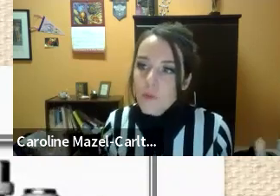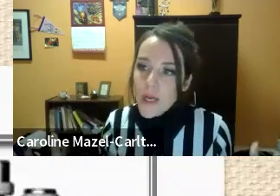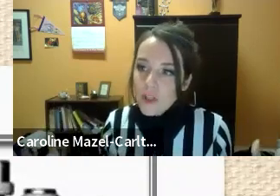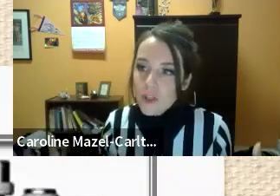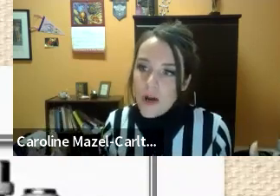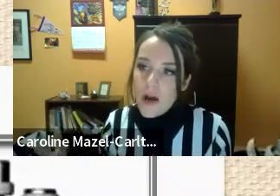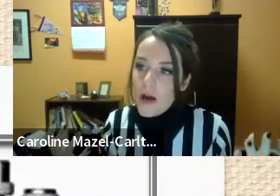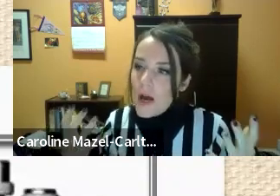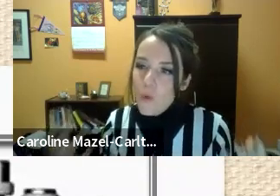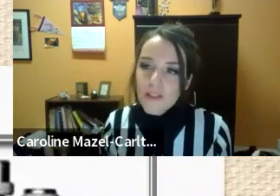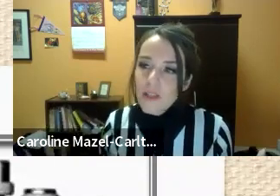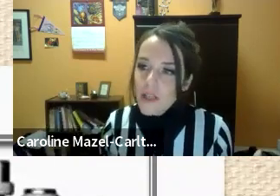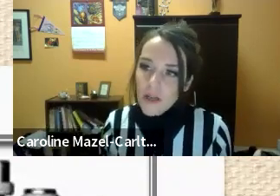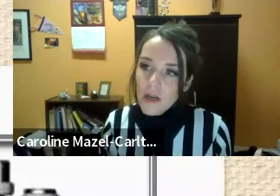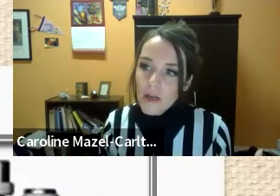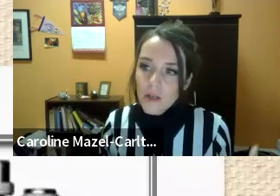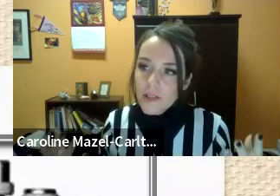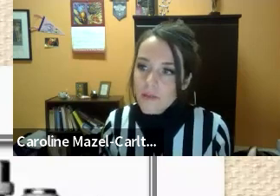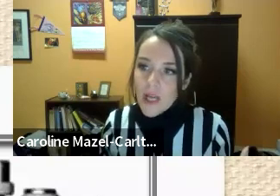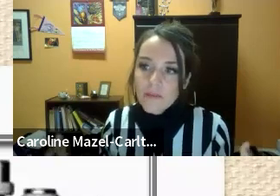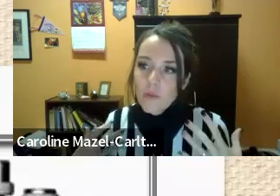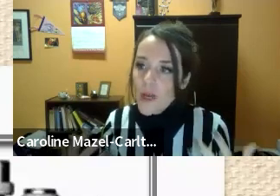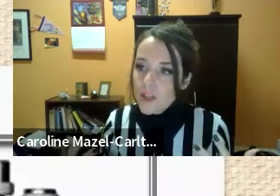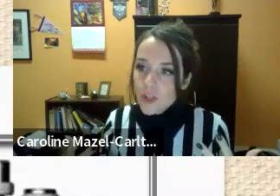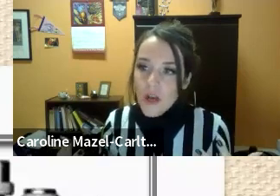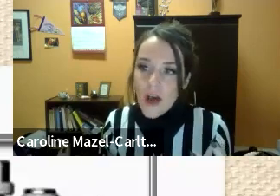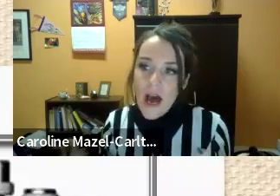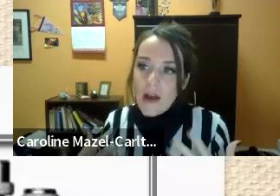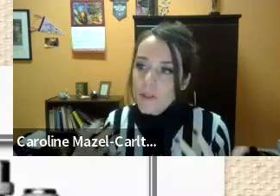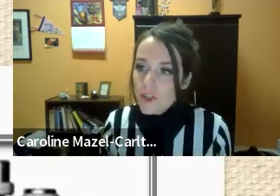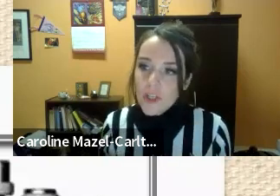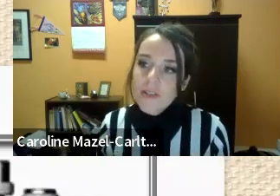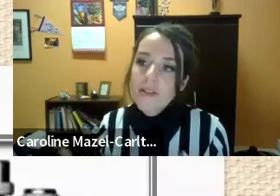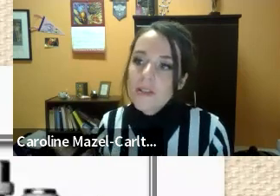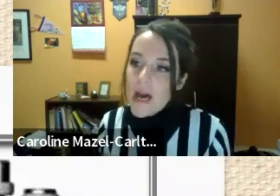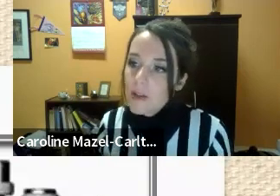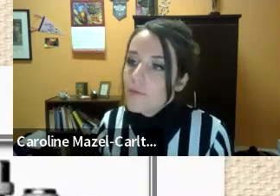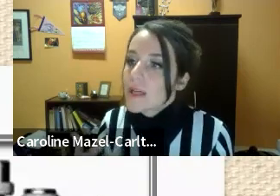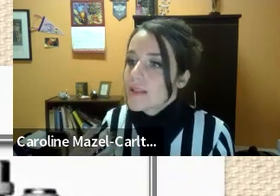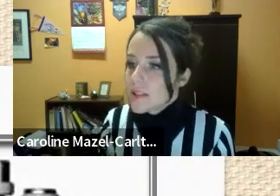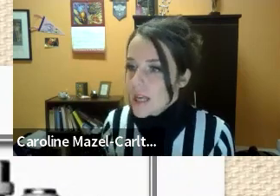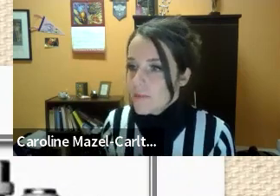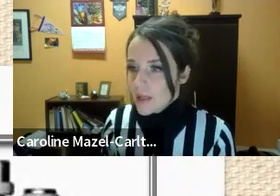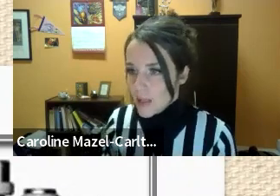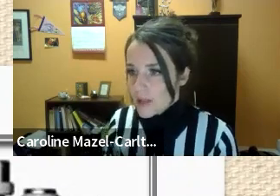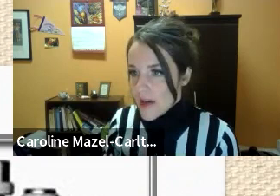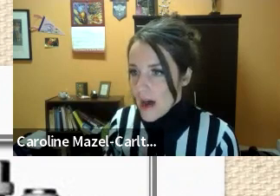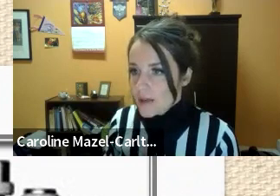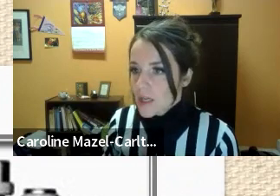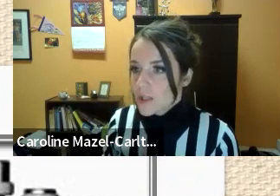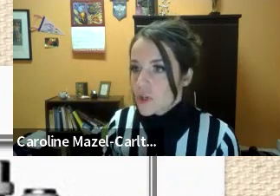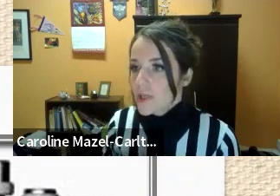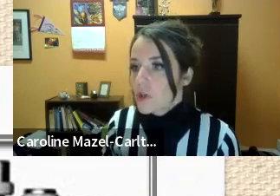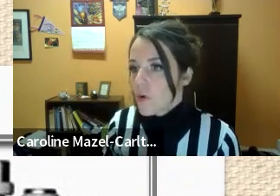siento como que no vale la pena o quisiera no estar aquí o si estuviera